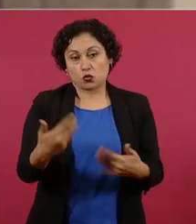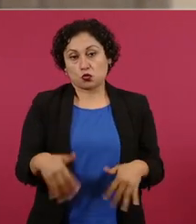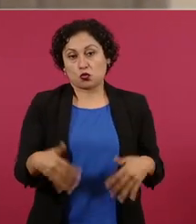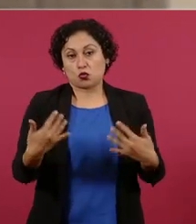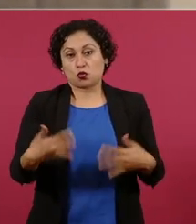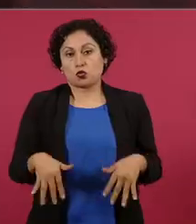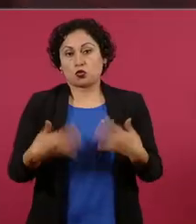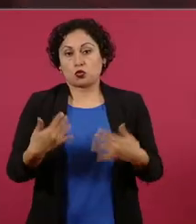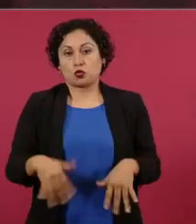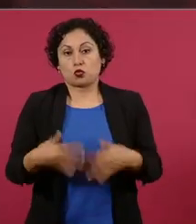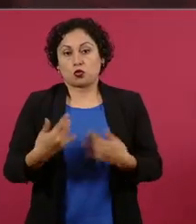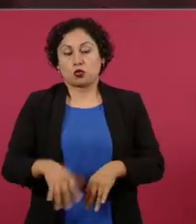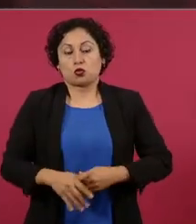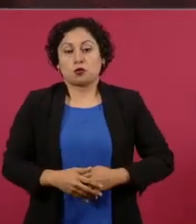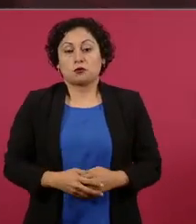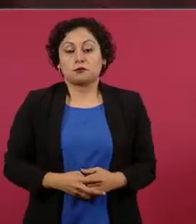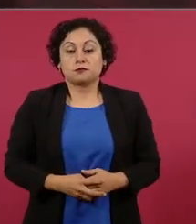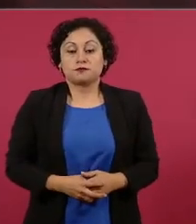no estábamos